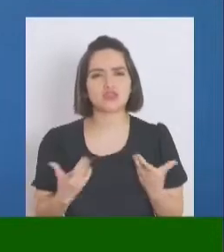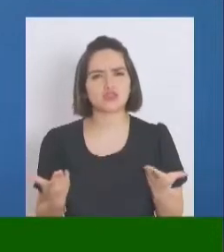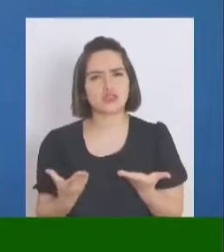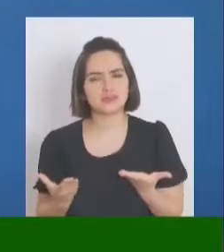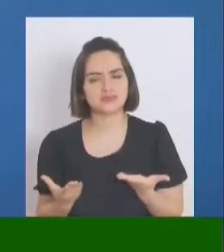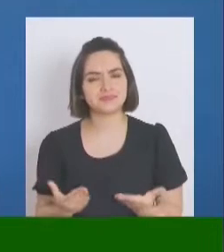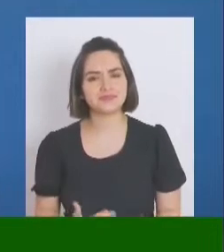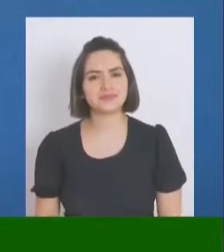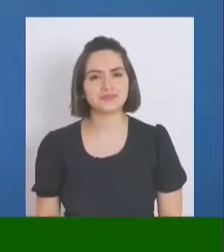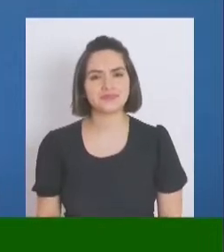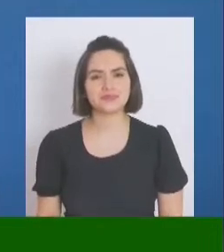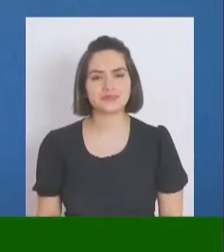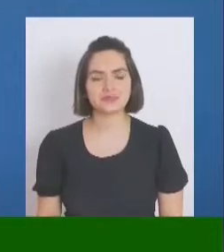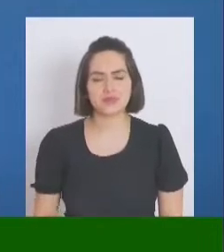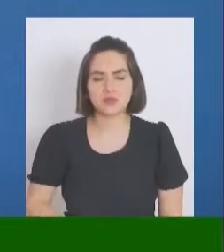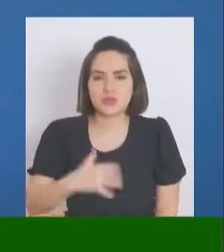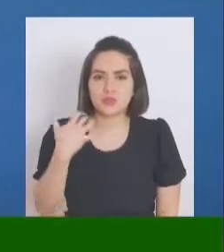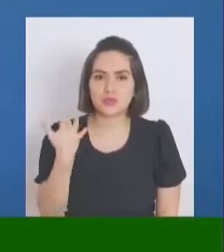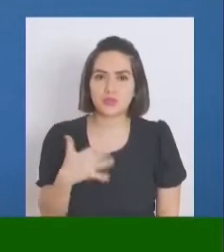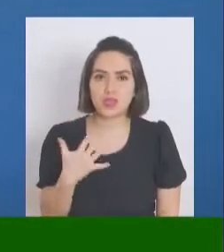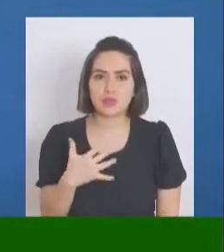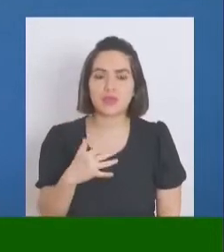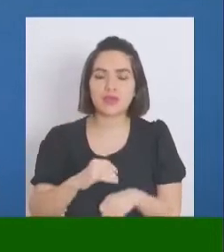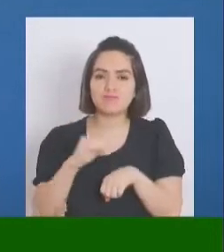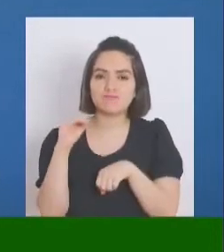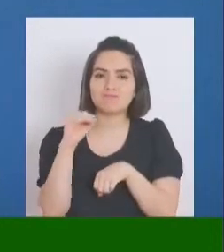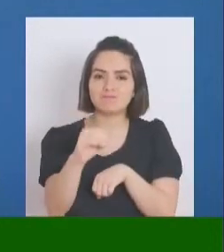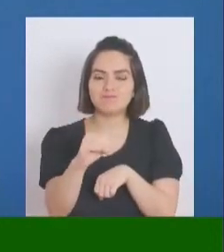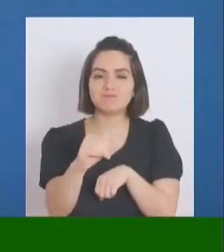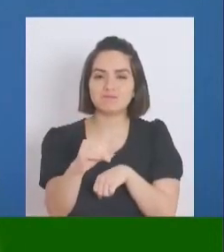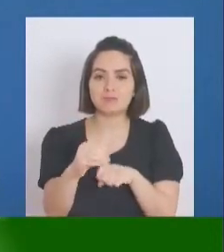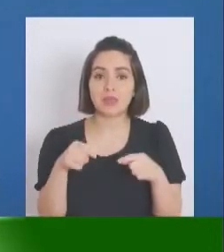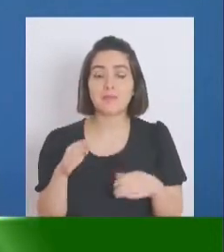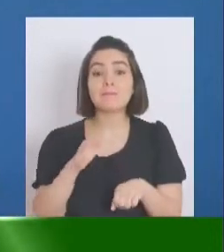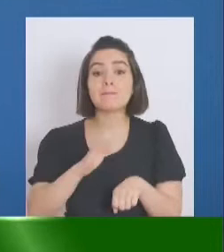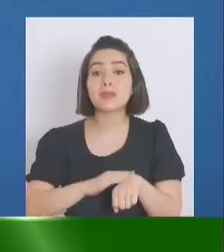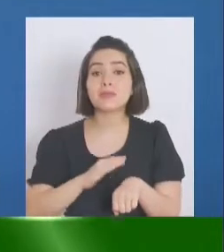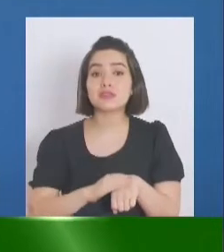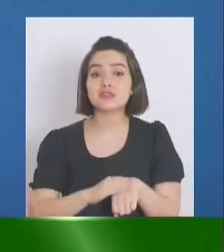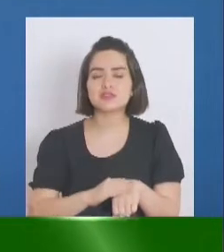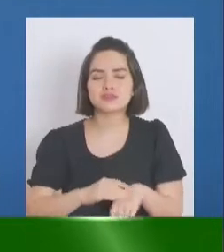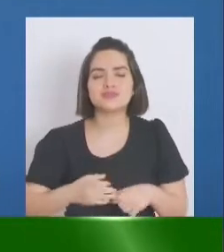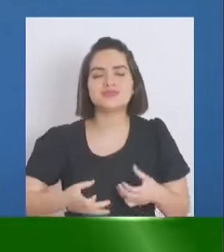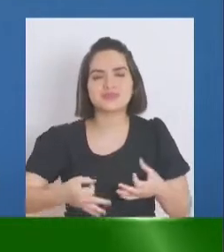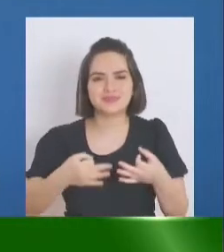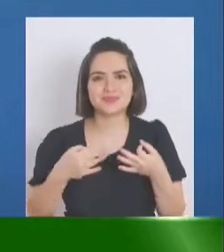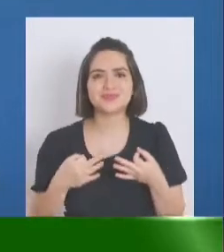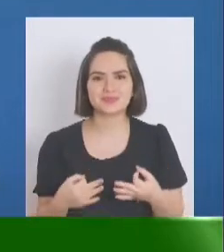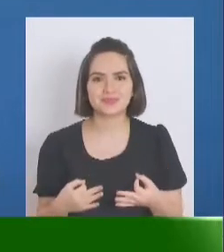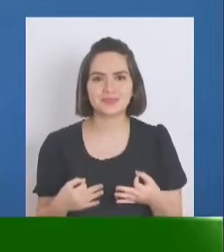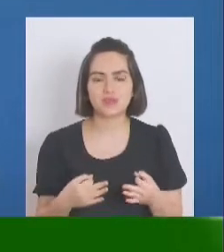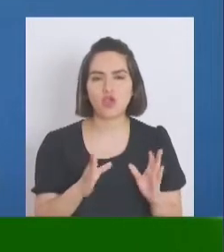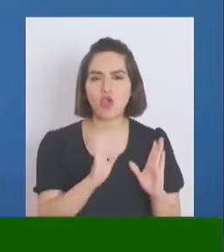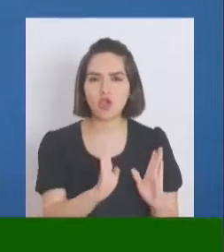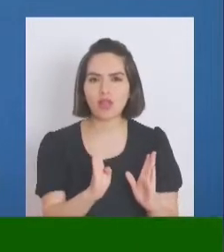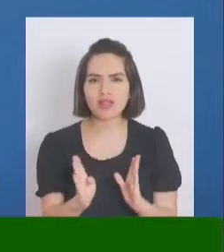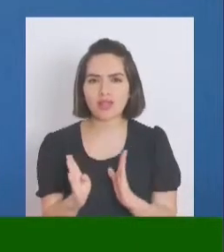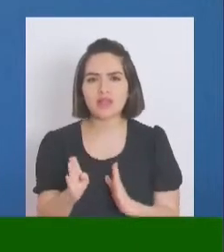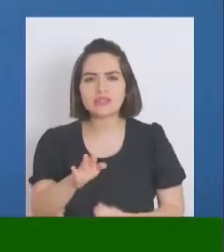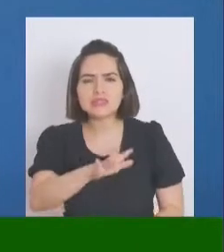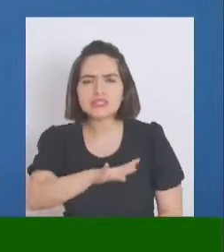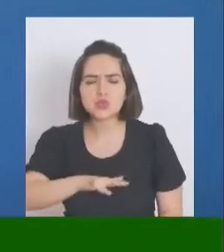es muy importante recalcar que este es un permiso que da certeza, que ordena la